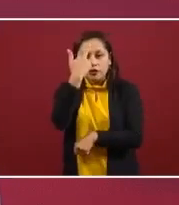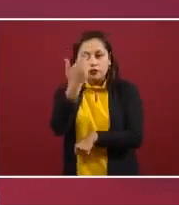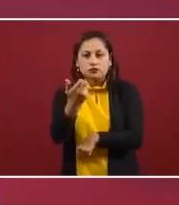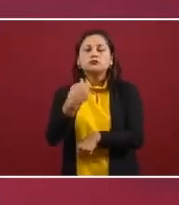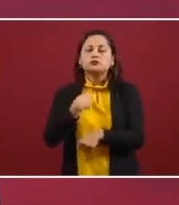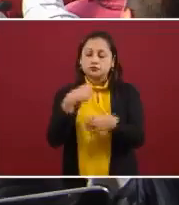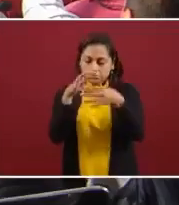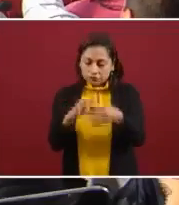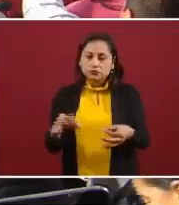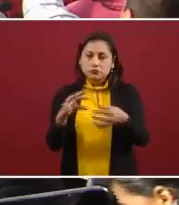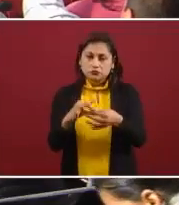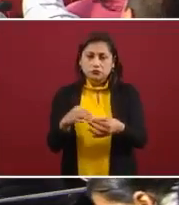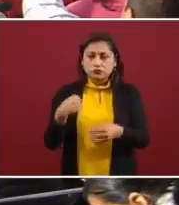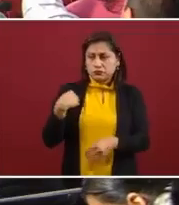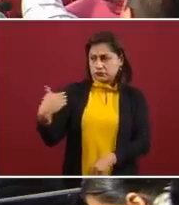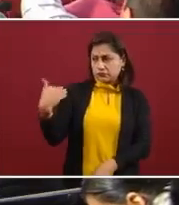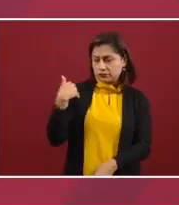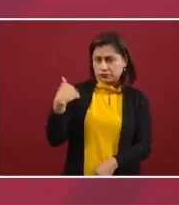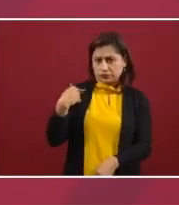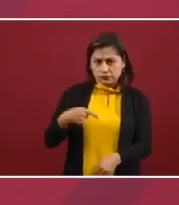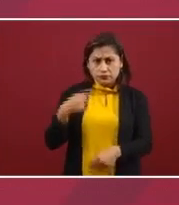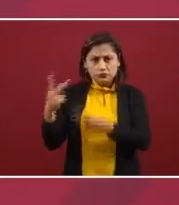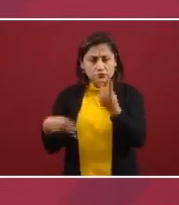a comparecer, porque